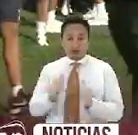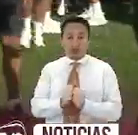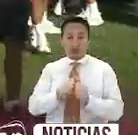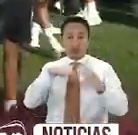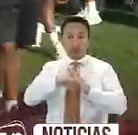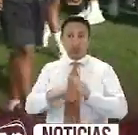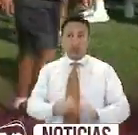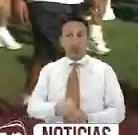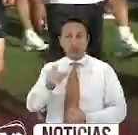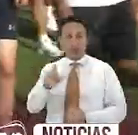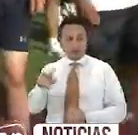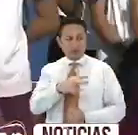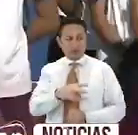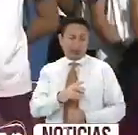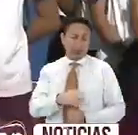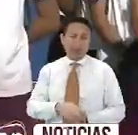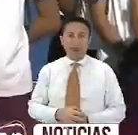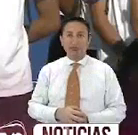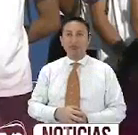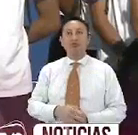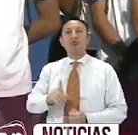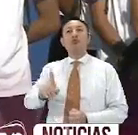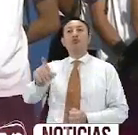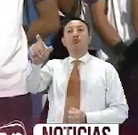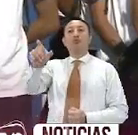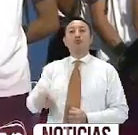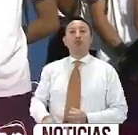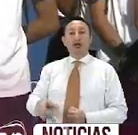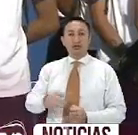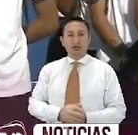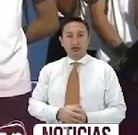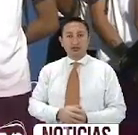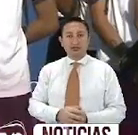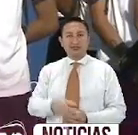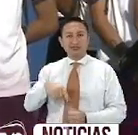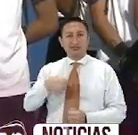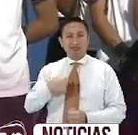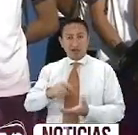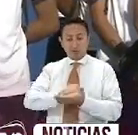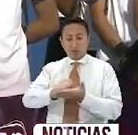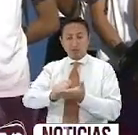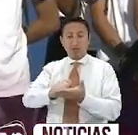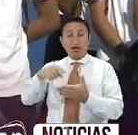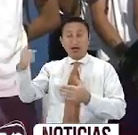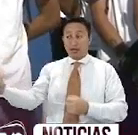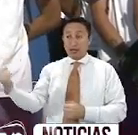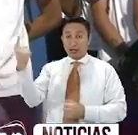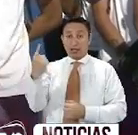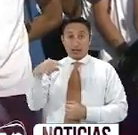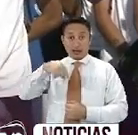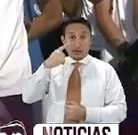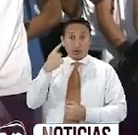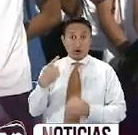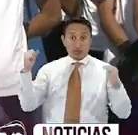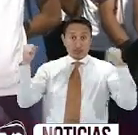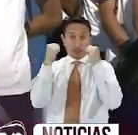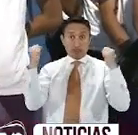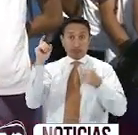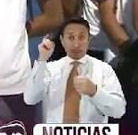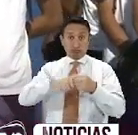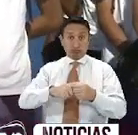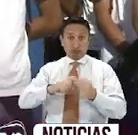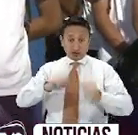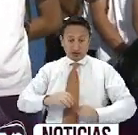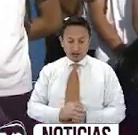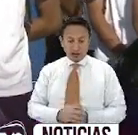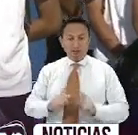sin levantar sospecha alguna. Una persona justamente es la que se inscribe, la que tenía que venir a rendir sus pruebas físicas como tal,